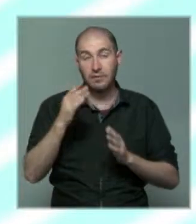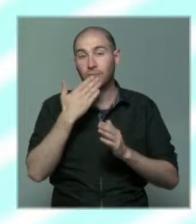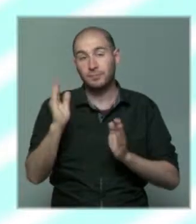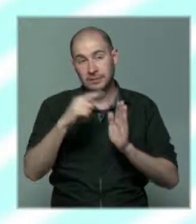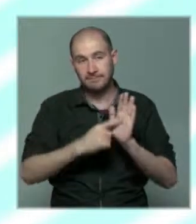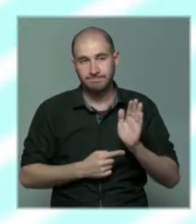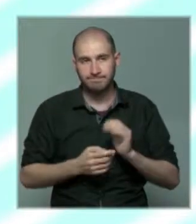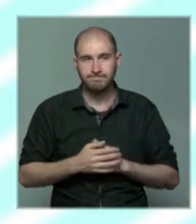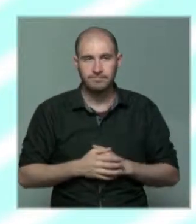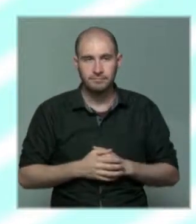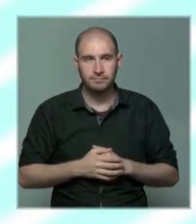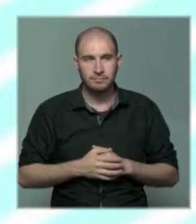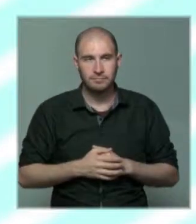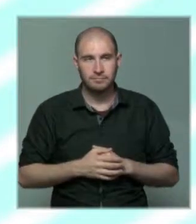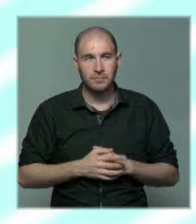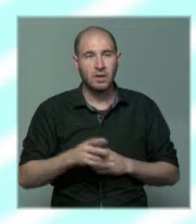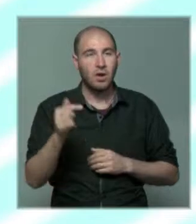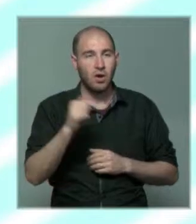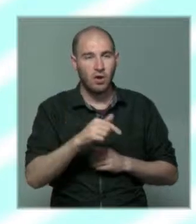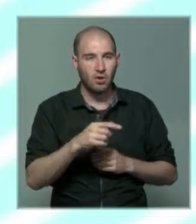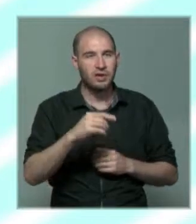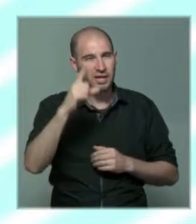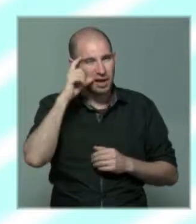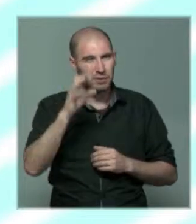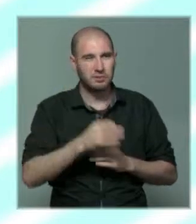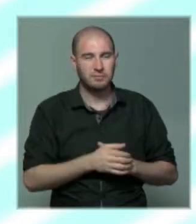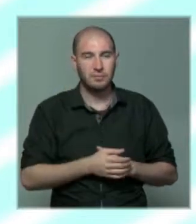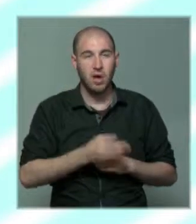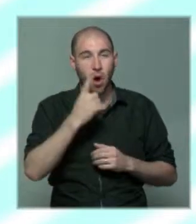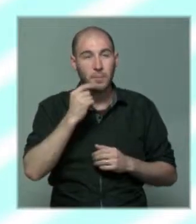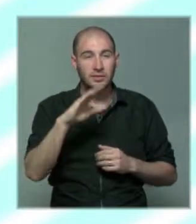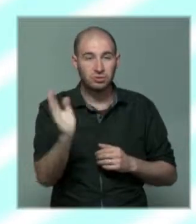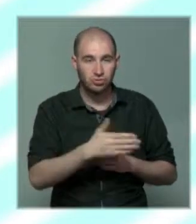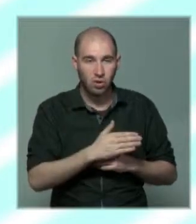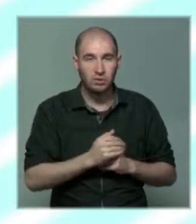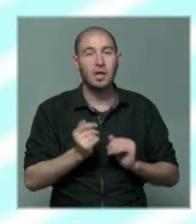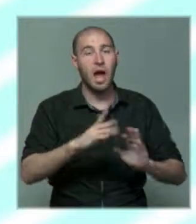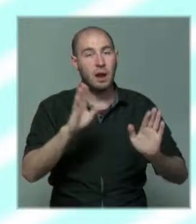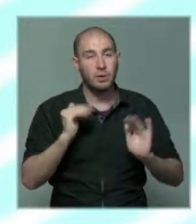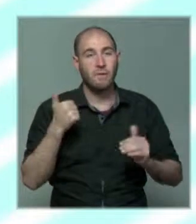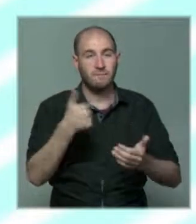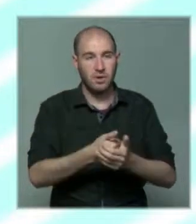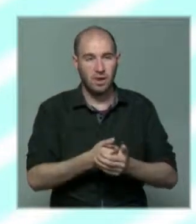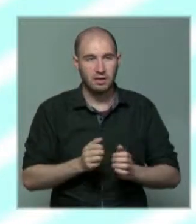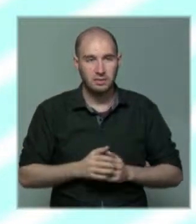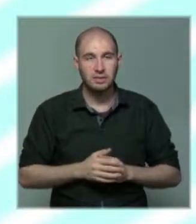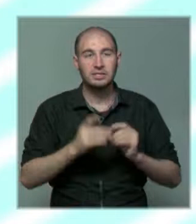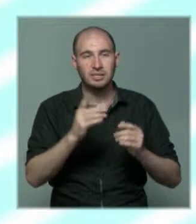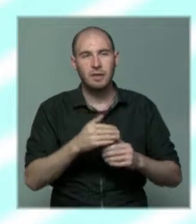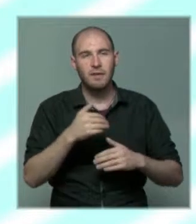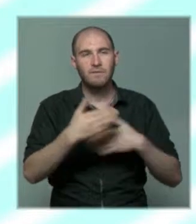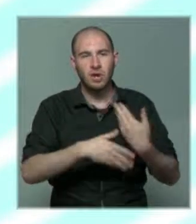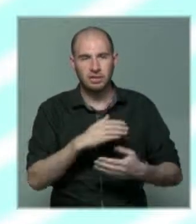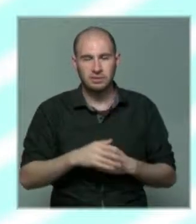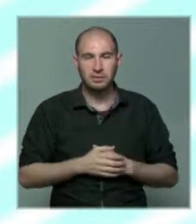¿no? Sí, obviamente. Hoy les quiero recordar que todos los hombres son potenciales violadores